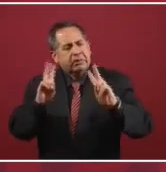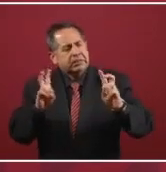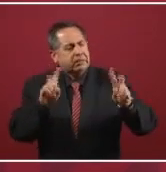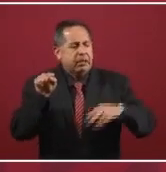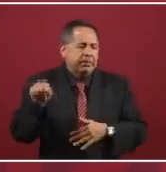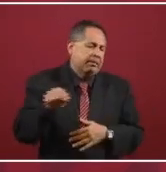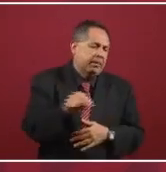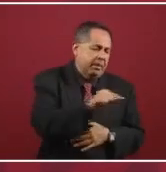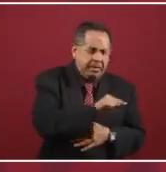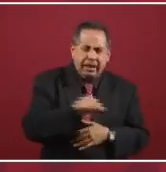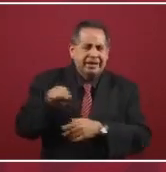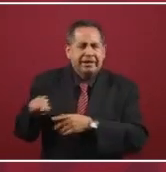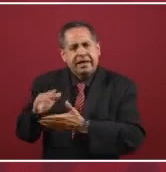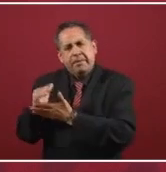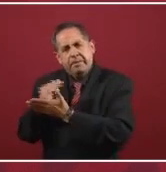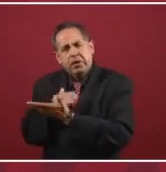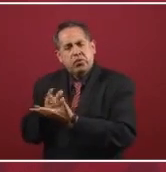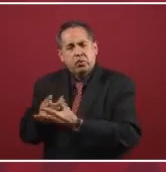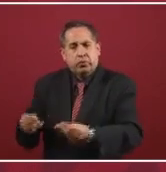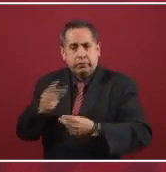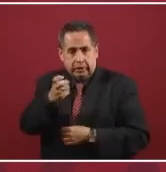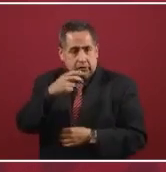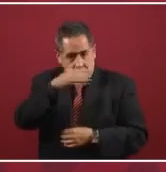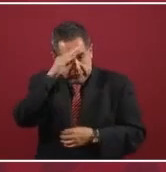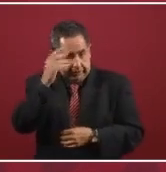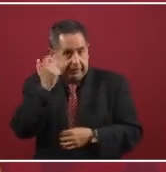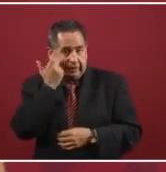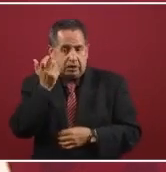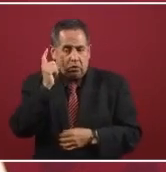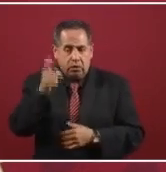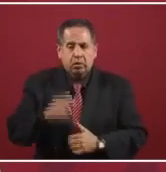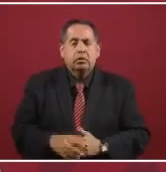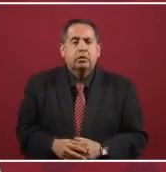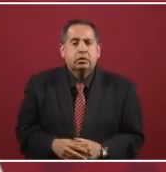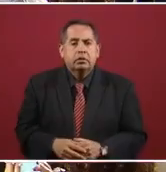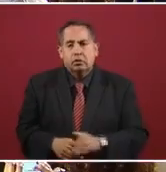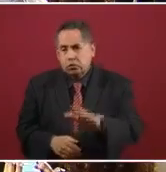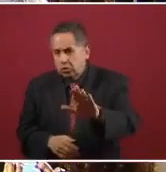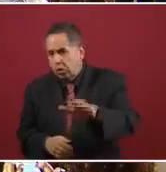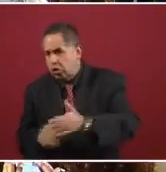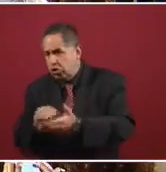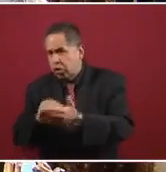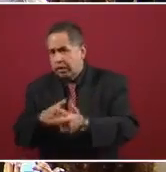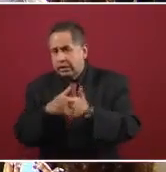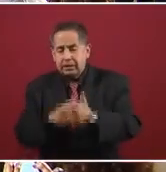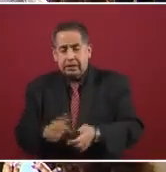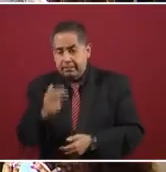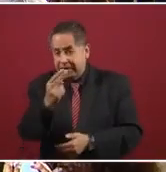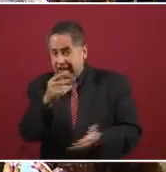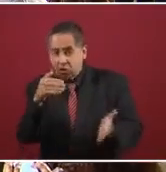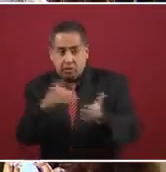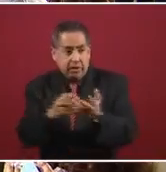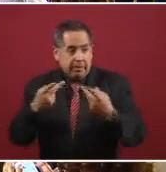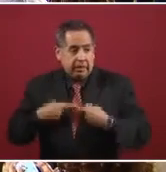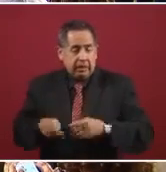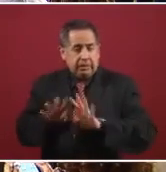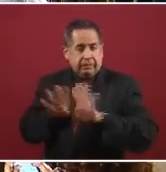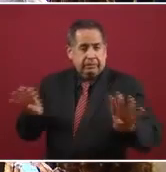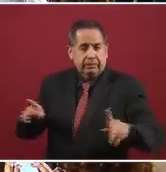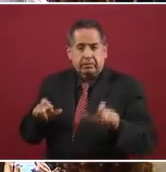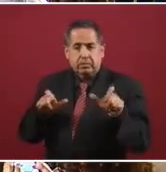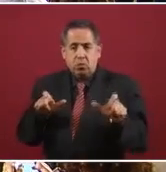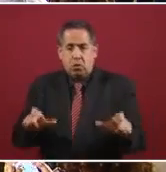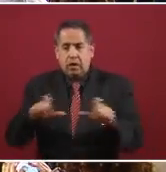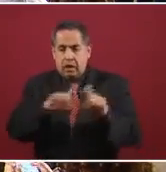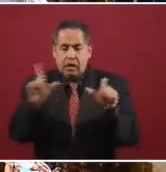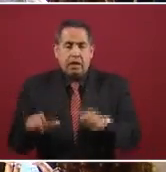vez más importantes. Eso es lo que esperaríamos. ¿Va a seguir el despliegue de los 25,000 elementos de Guardia Nacional? Bueno,